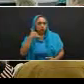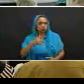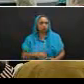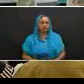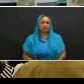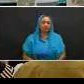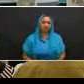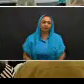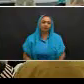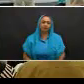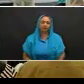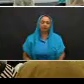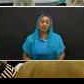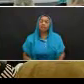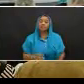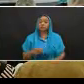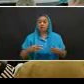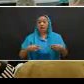que ha caído